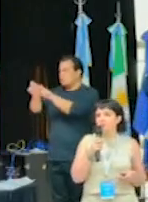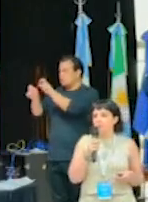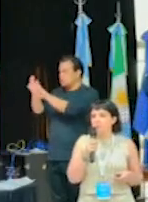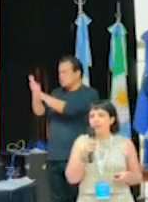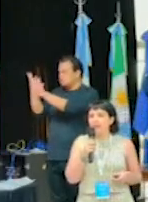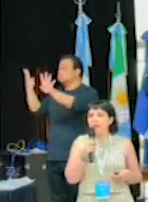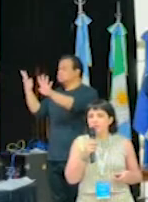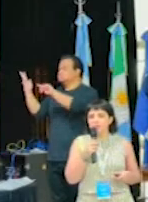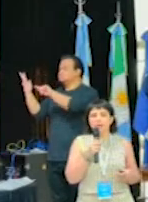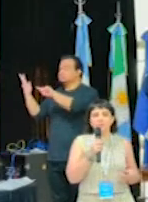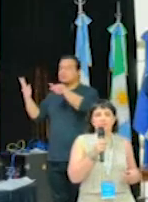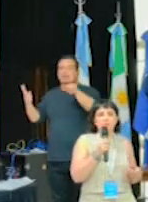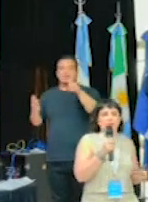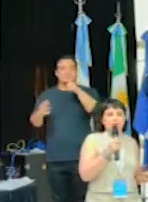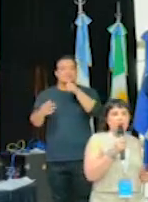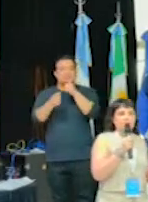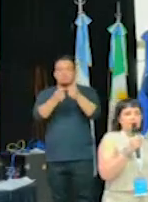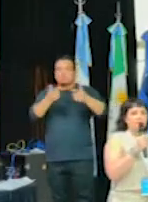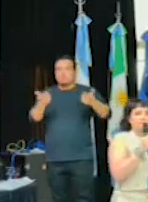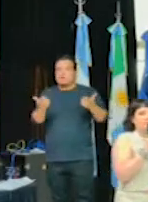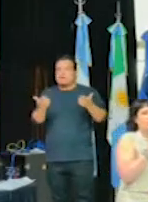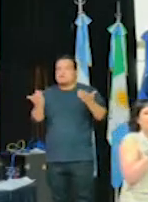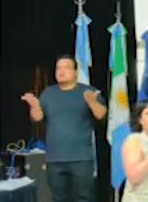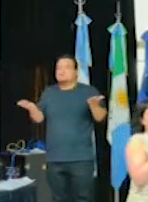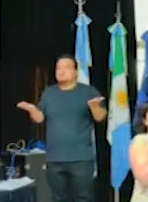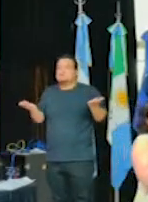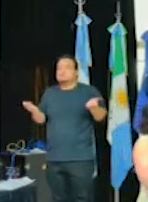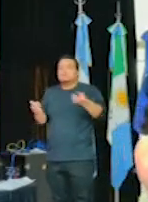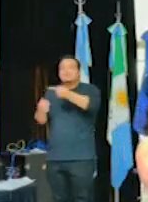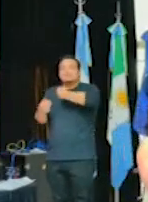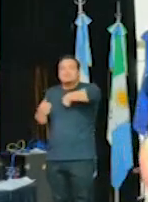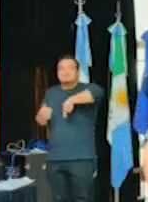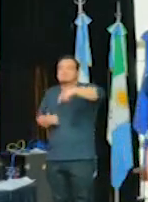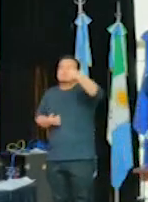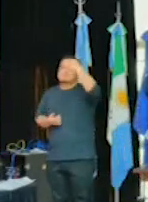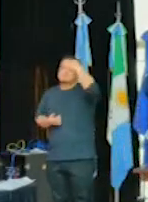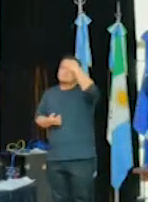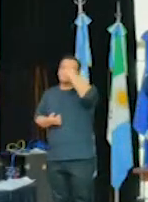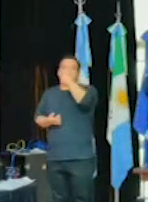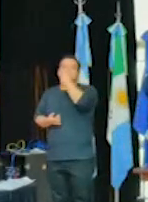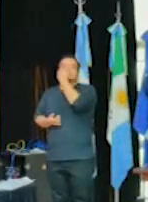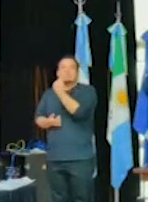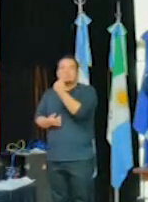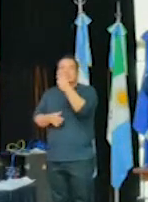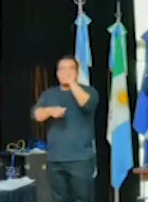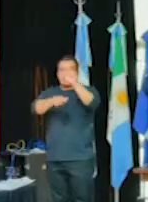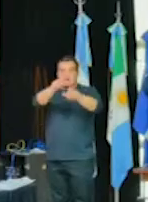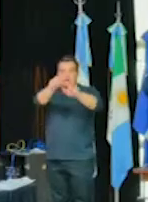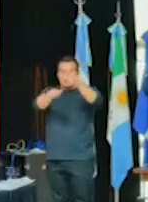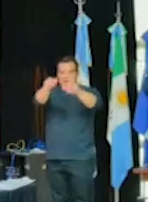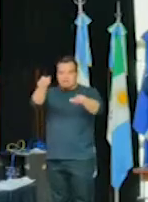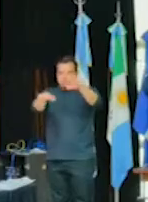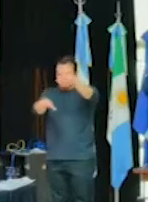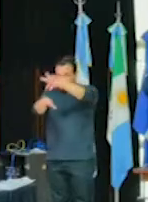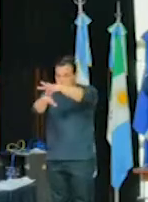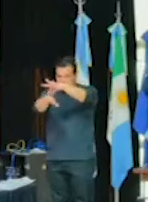insumos. Entonces, la pregunta es, ¿cómo vamos a exigir un trato humanizado a quien tratamos